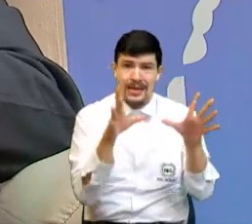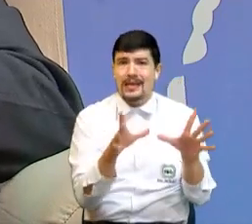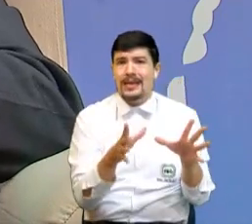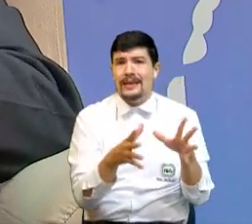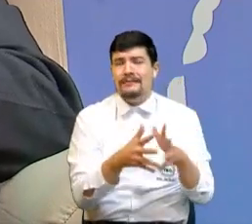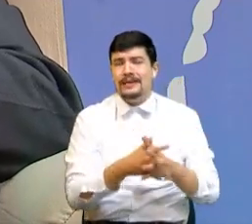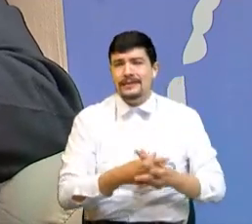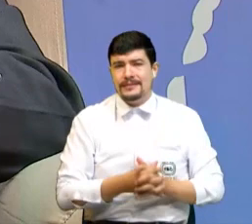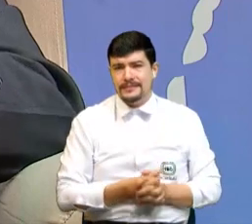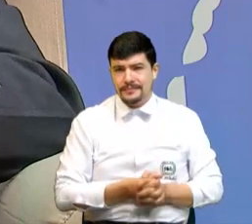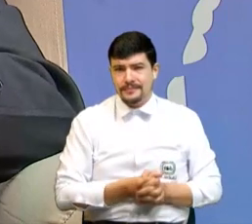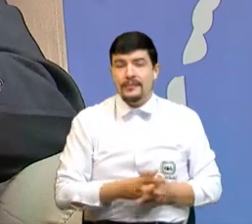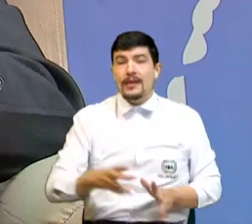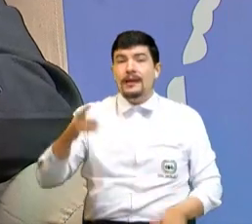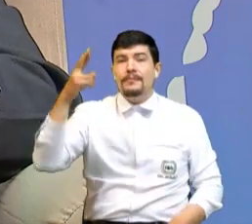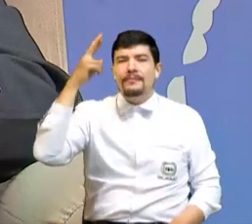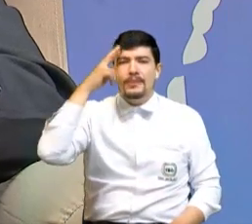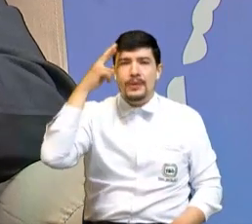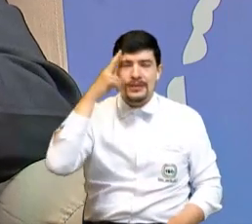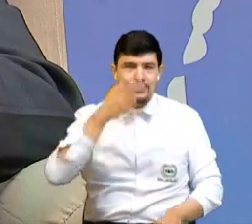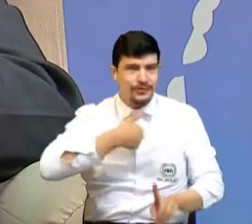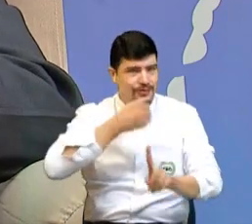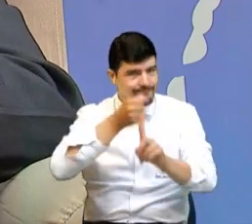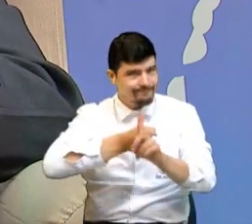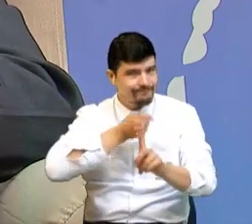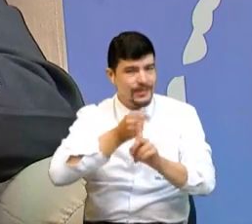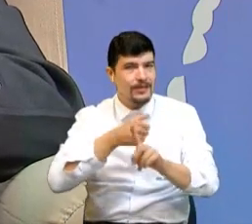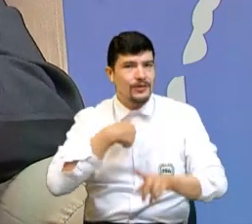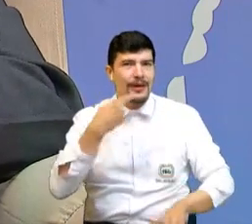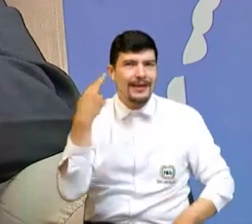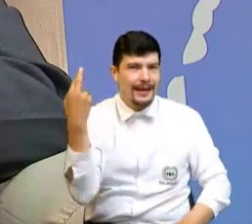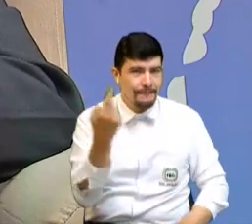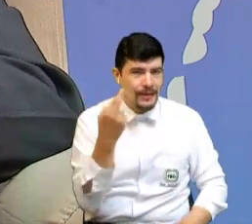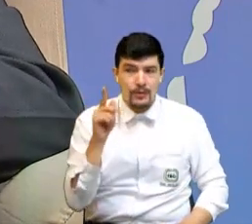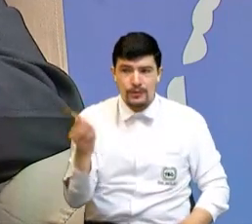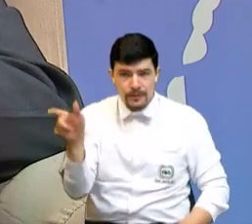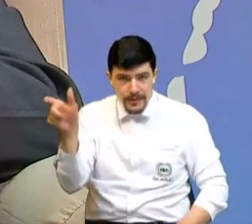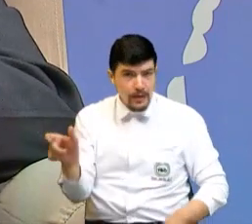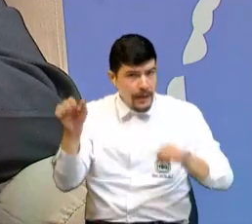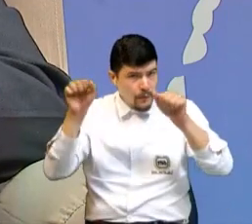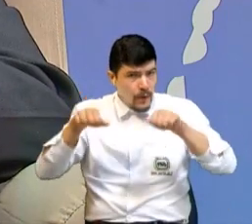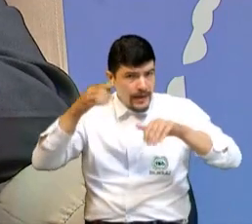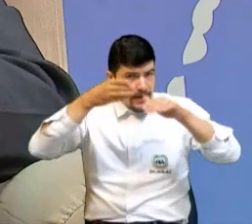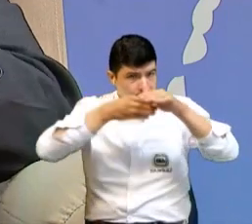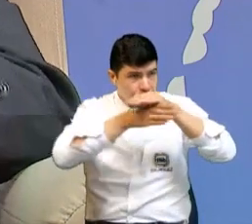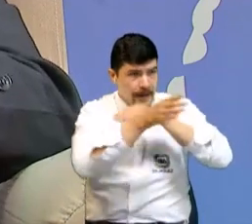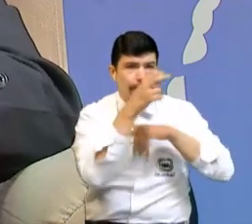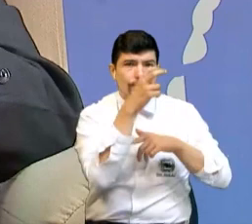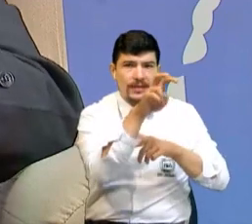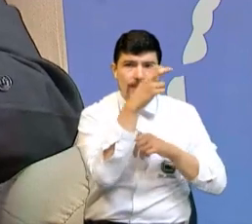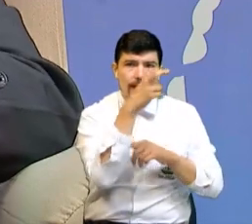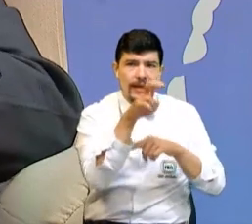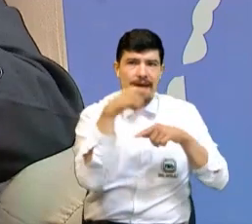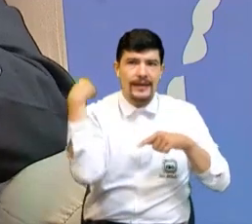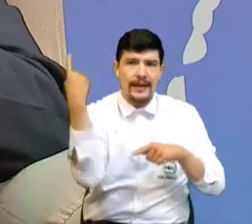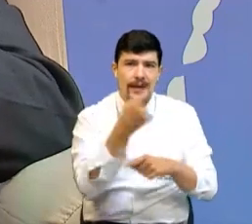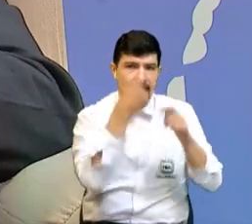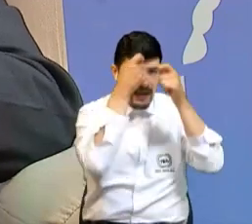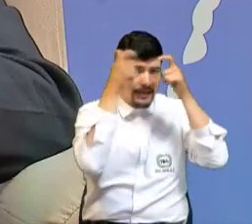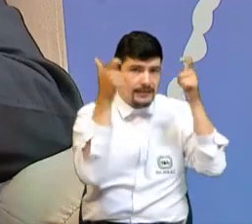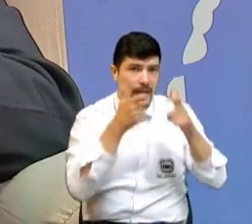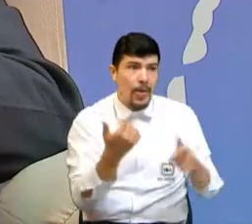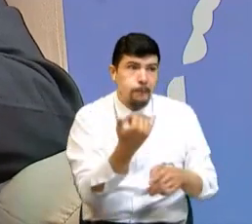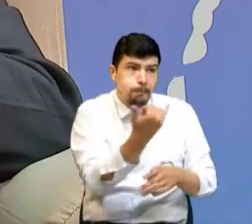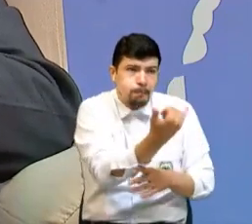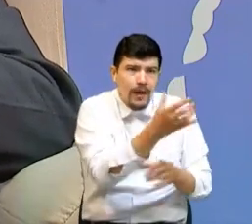de grave suceso. Y por ende, insisto, en la Fiscalía General de la Nación existe